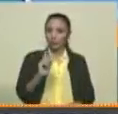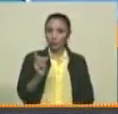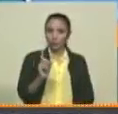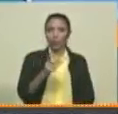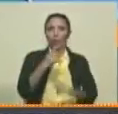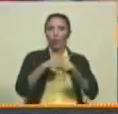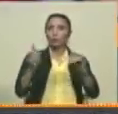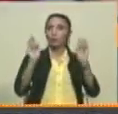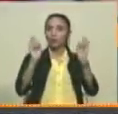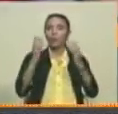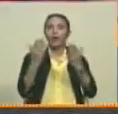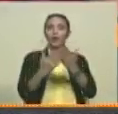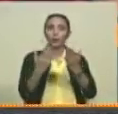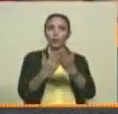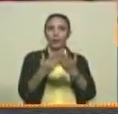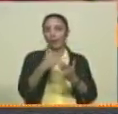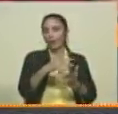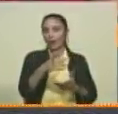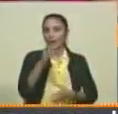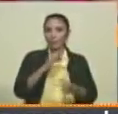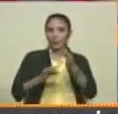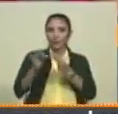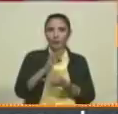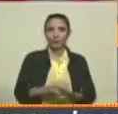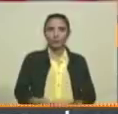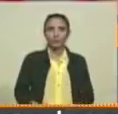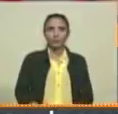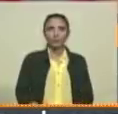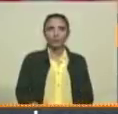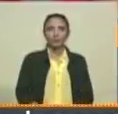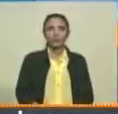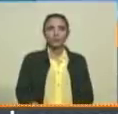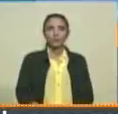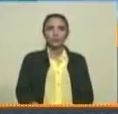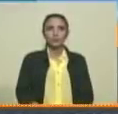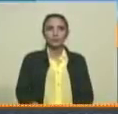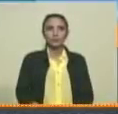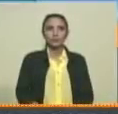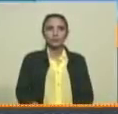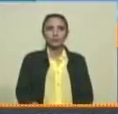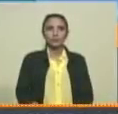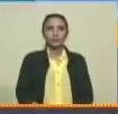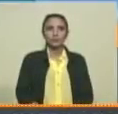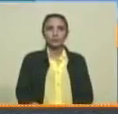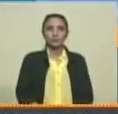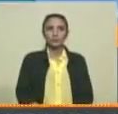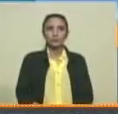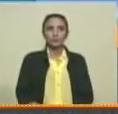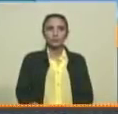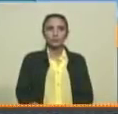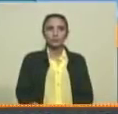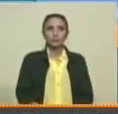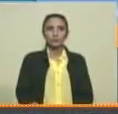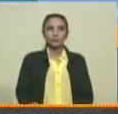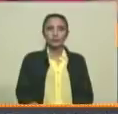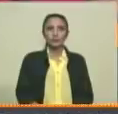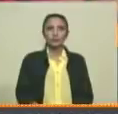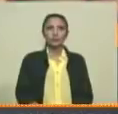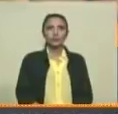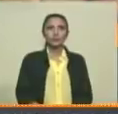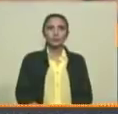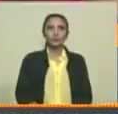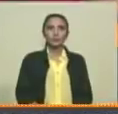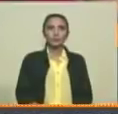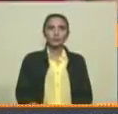las escuelas. Es lo que yo quiero escuchar. No, no improvise. Si tú no tienes el tema, deja que hable otro, compañero. Sí, sí lo manejo, presidente. ¿Sí lo tienes? Claro. ¿Cómo te llamas